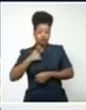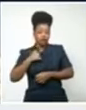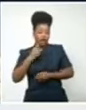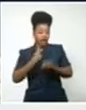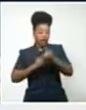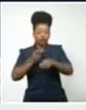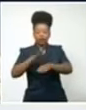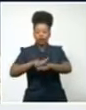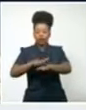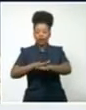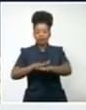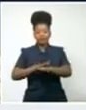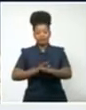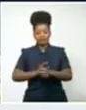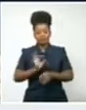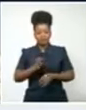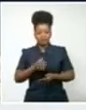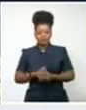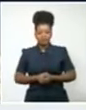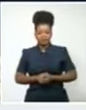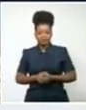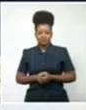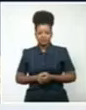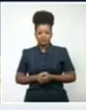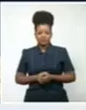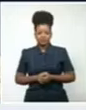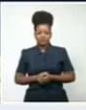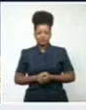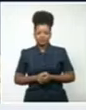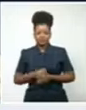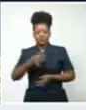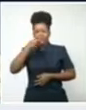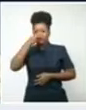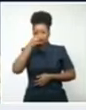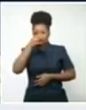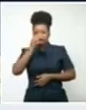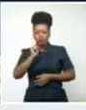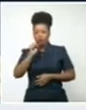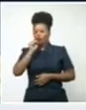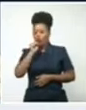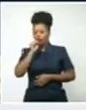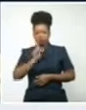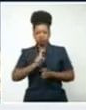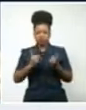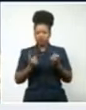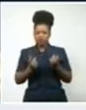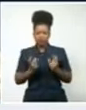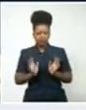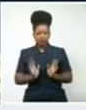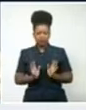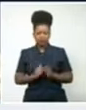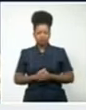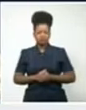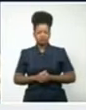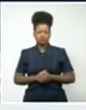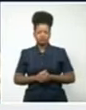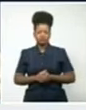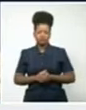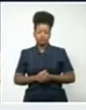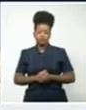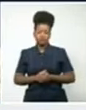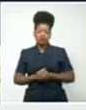son las vías, o sea, no hay que toser ni estornudar. Normalmente las personas... cuando tú toses y